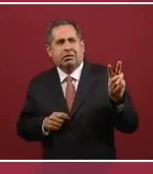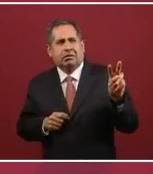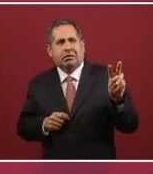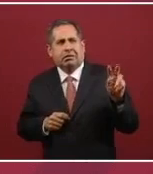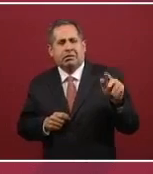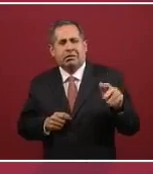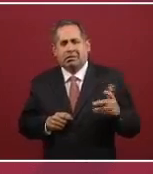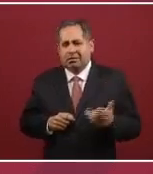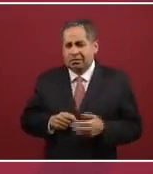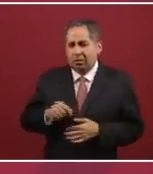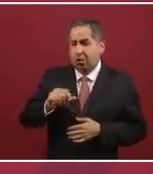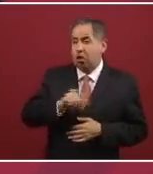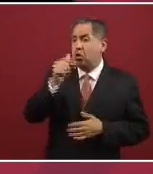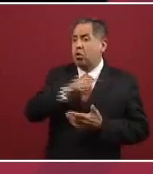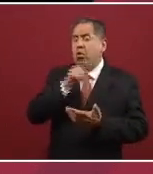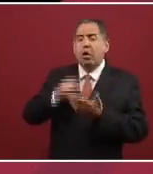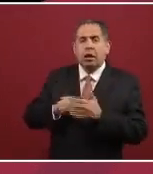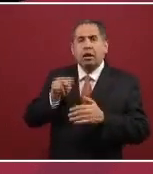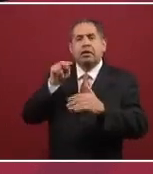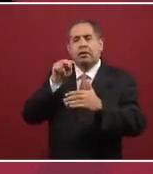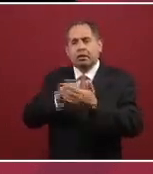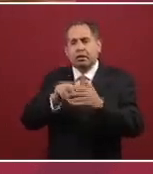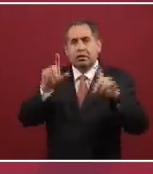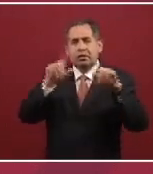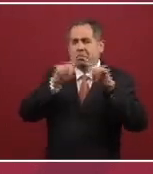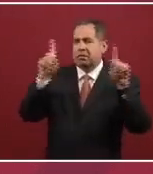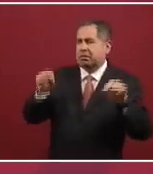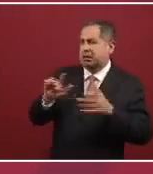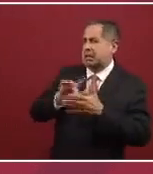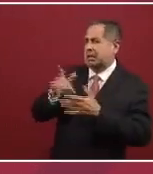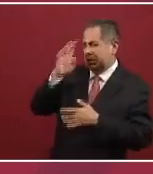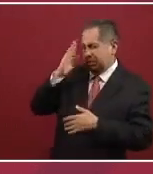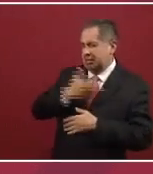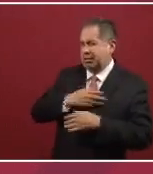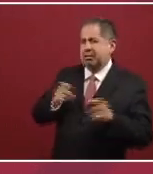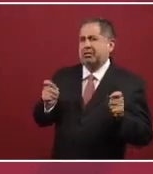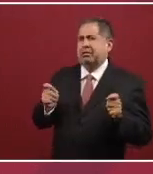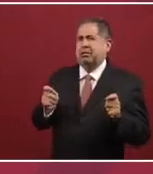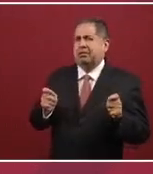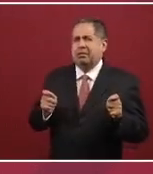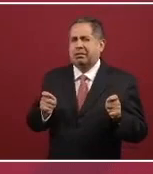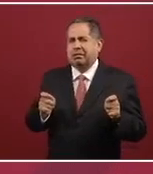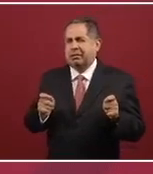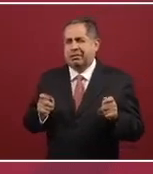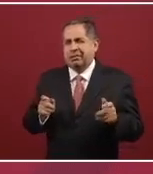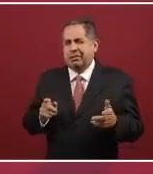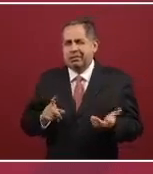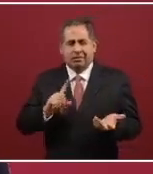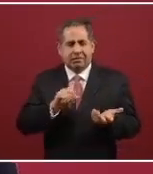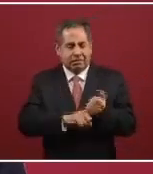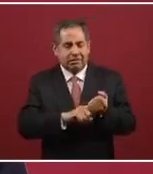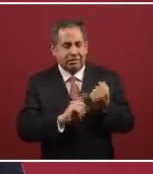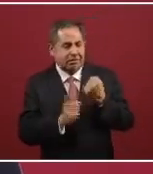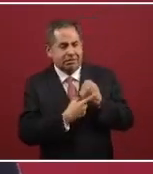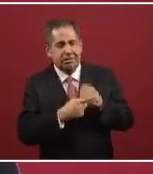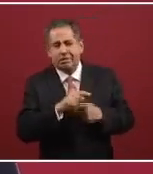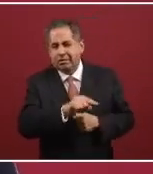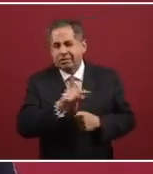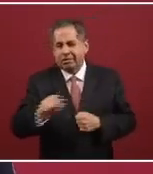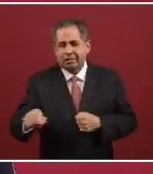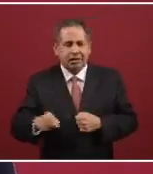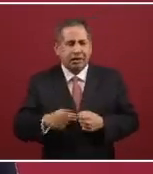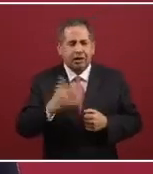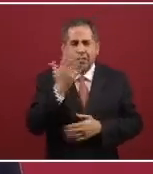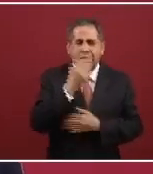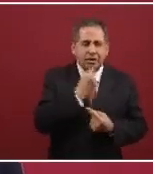Y iba yo a otro acto y gracias, señor presidente. Y resultó que eran las estancias, pues, porque